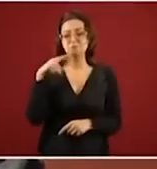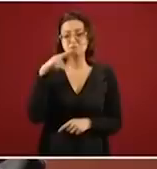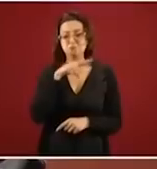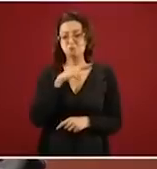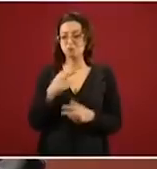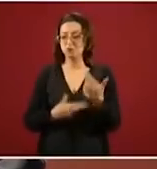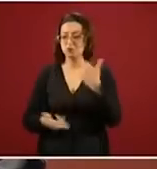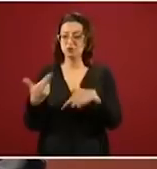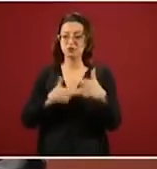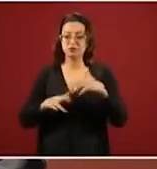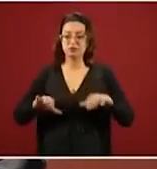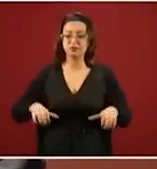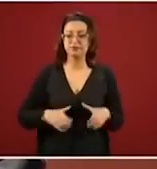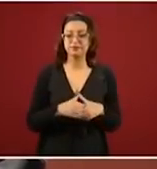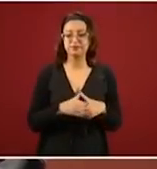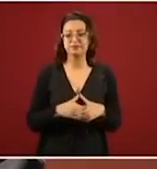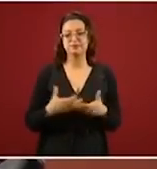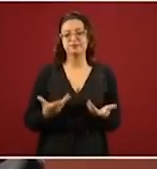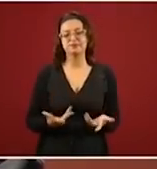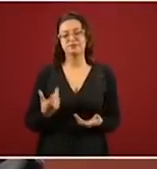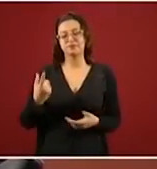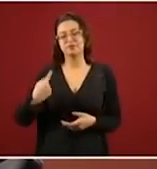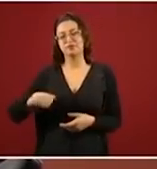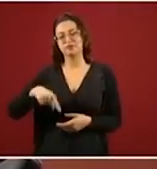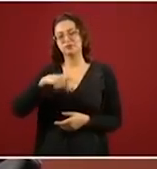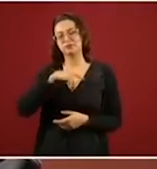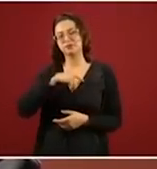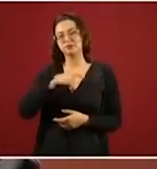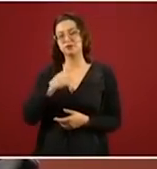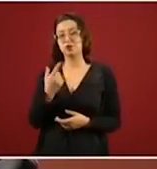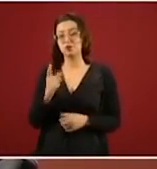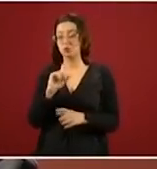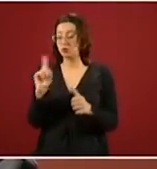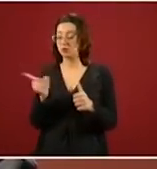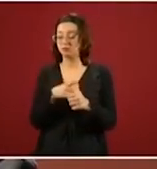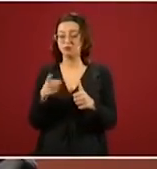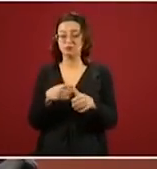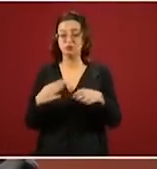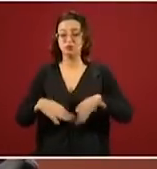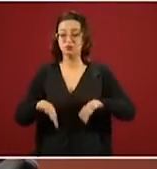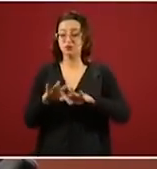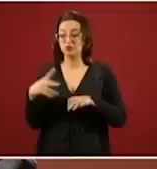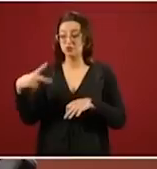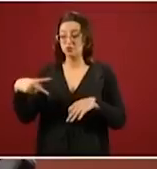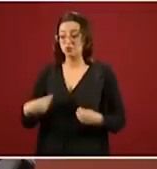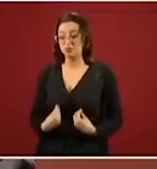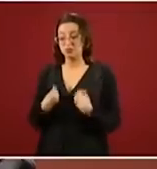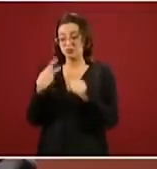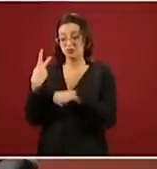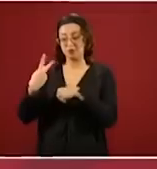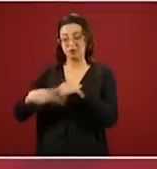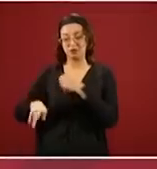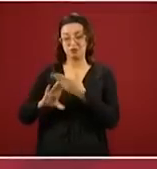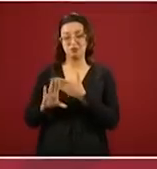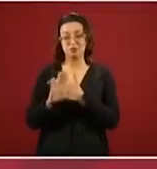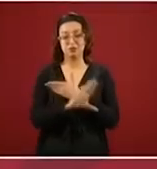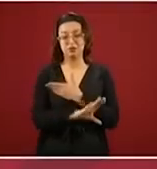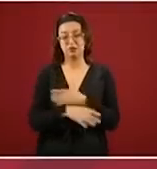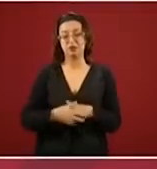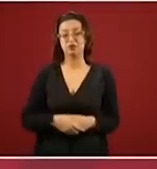qué no haya riesgos para sus vidas esto lo ve